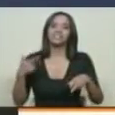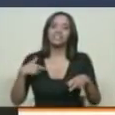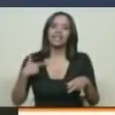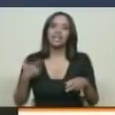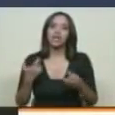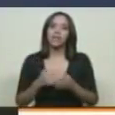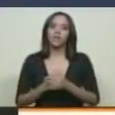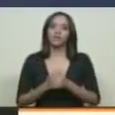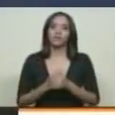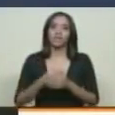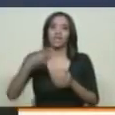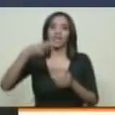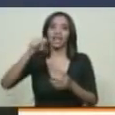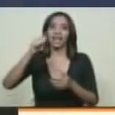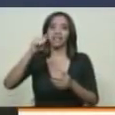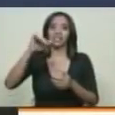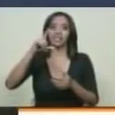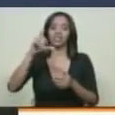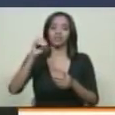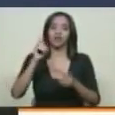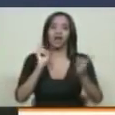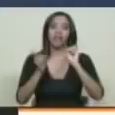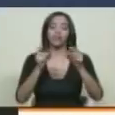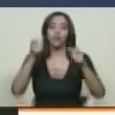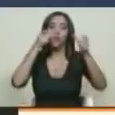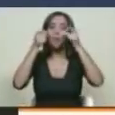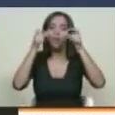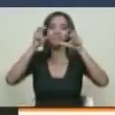Latillo, algunos jueces agrarios,